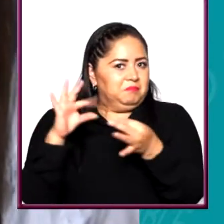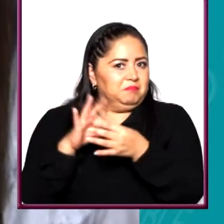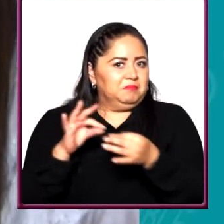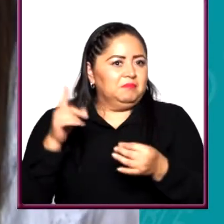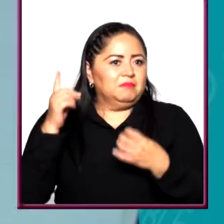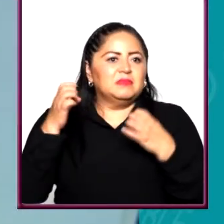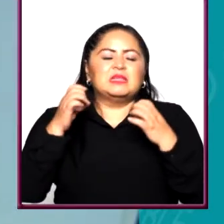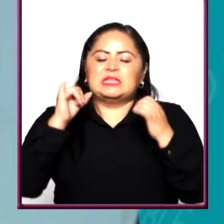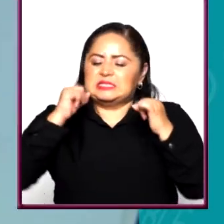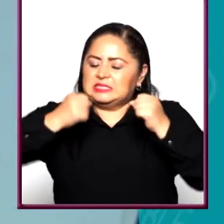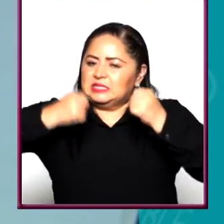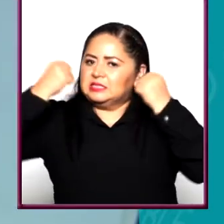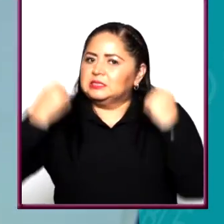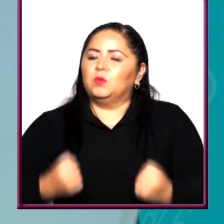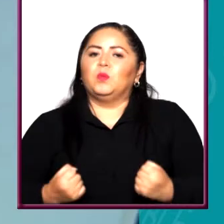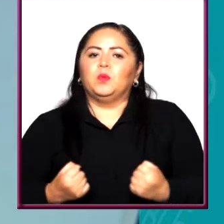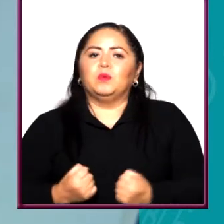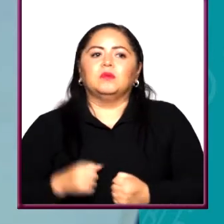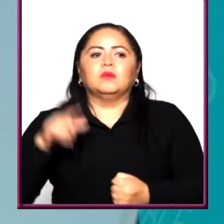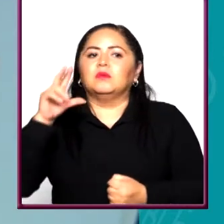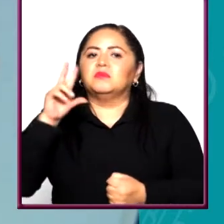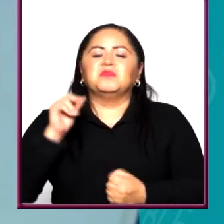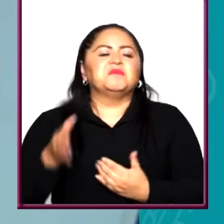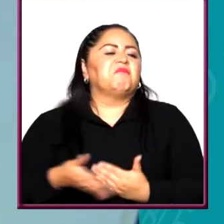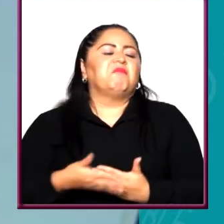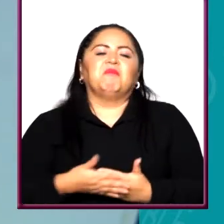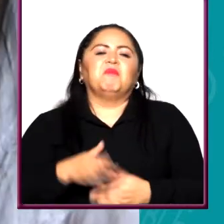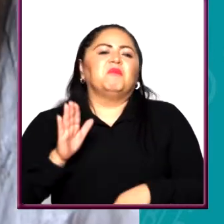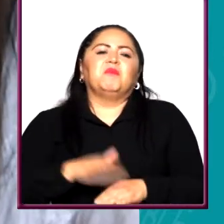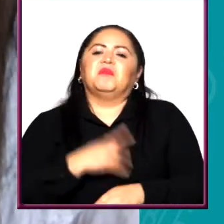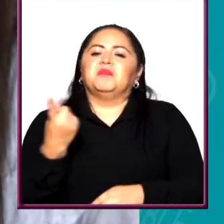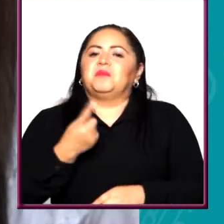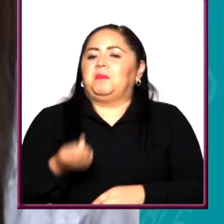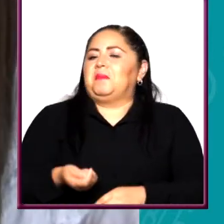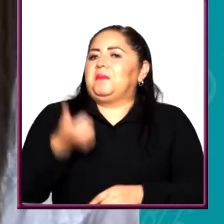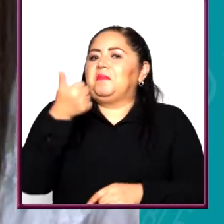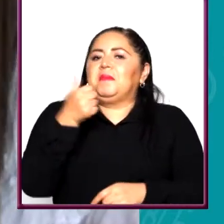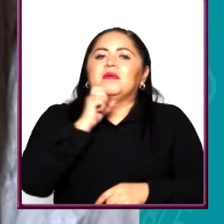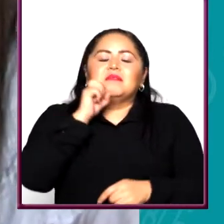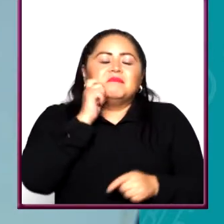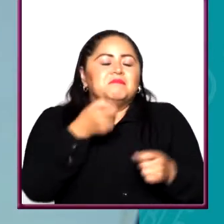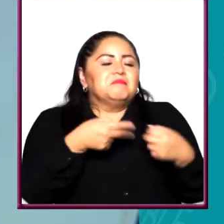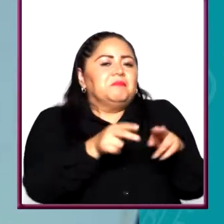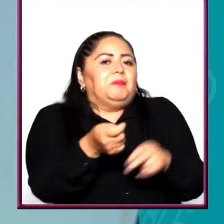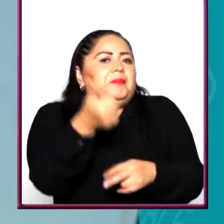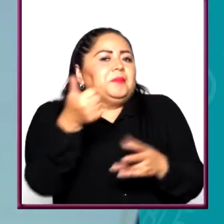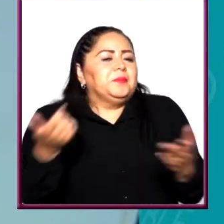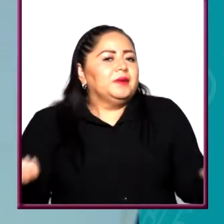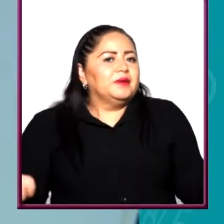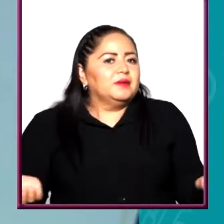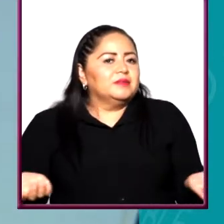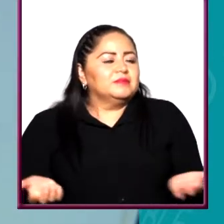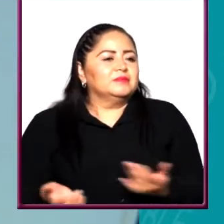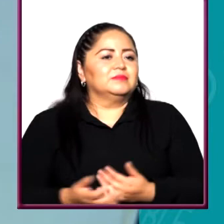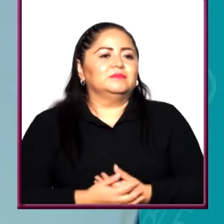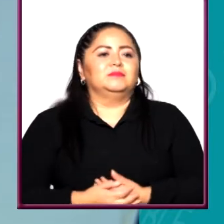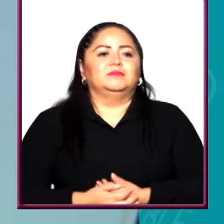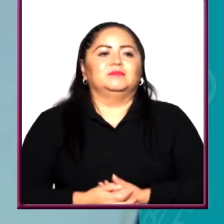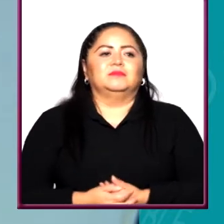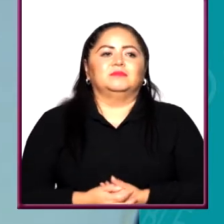Me contó que estaba segura. Que no se iba a embarazar, que porque era su primera vez.